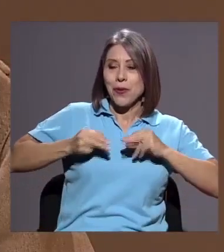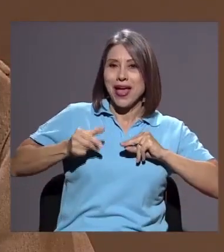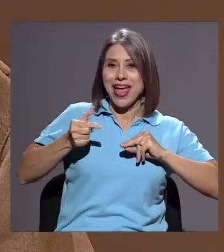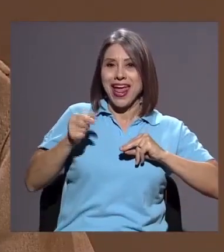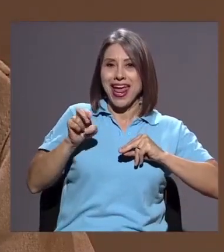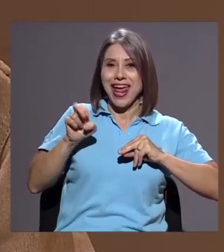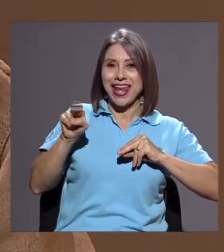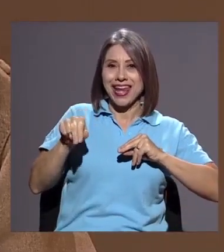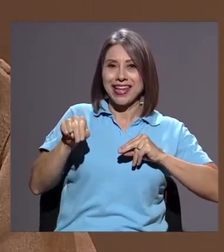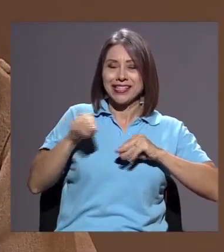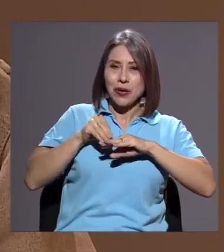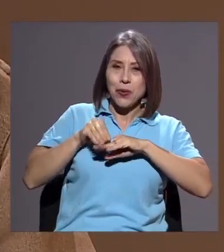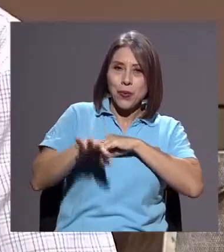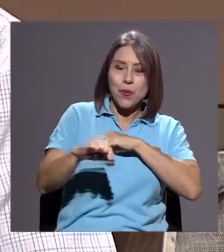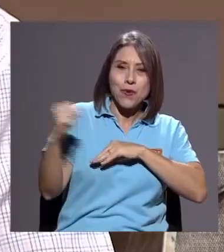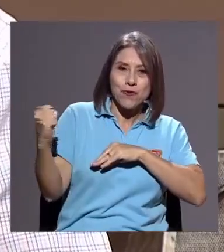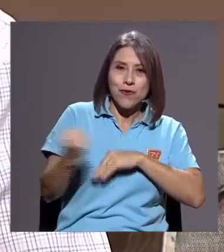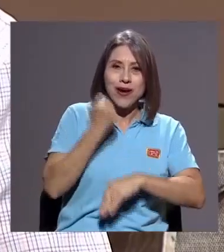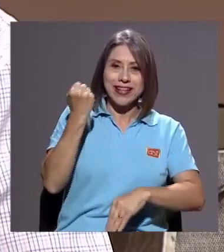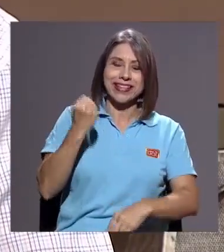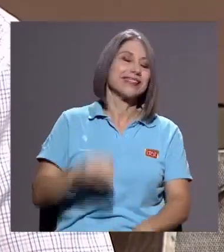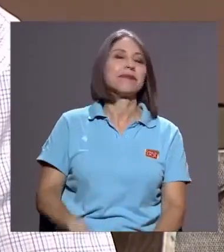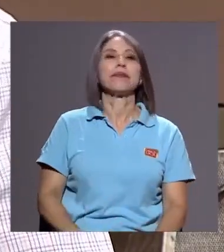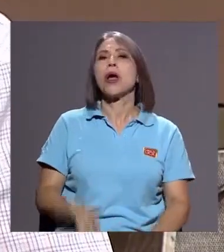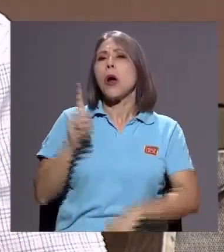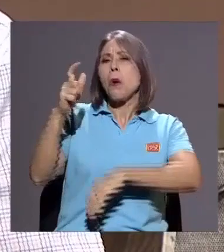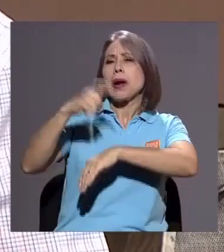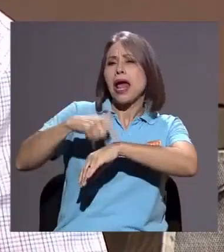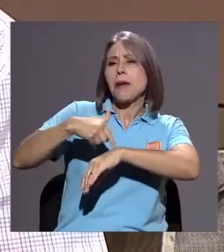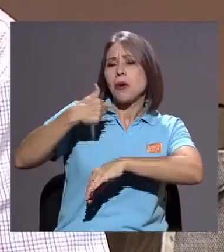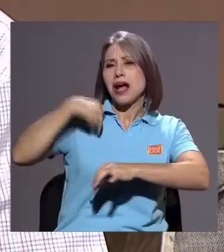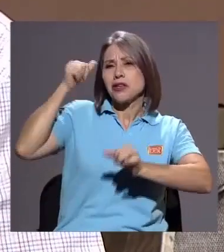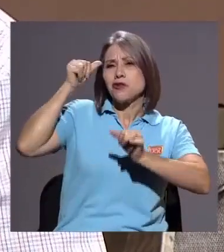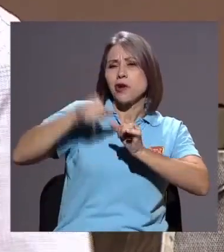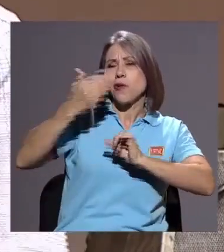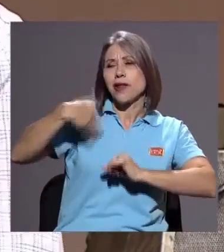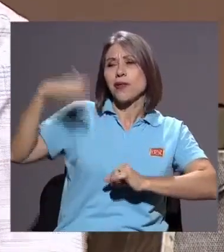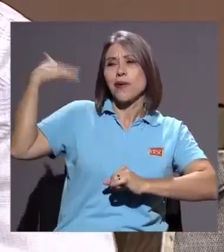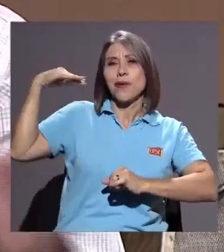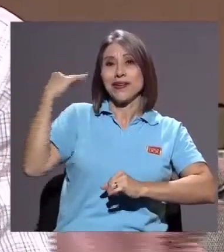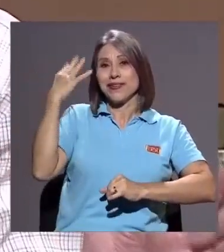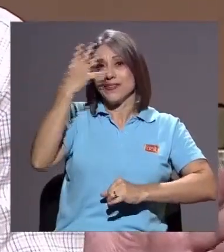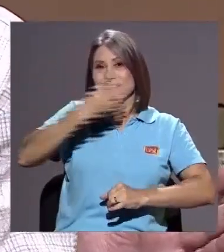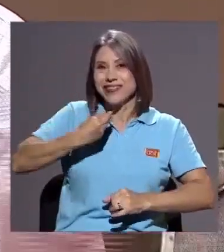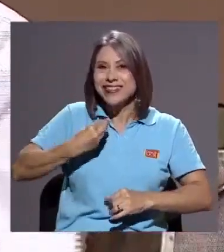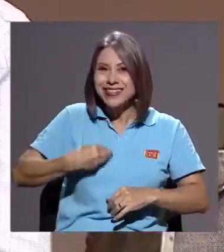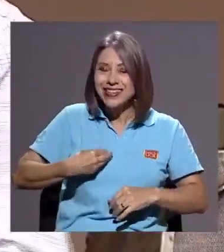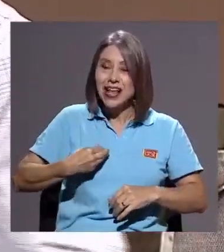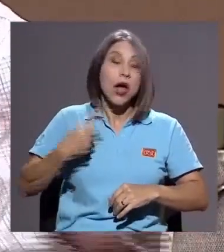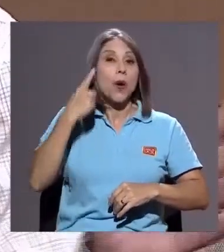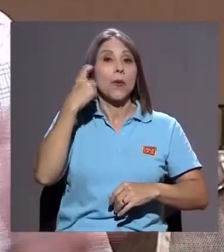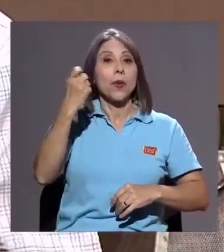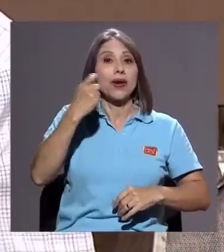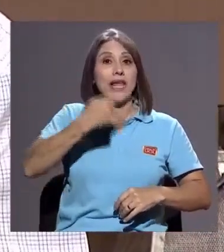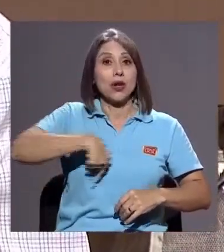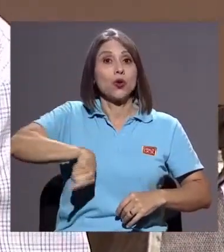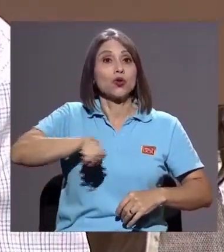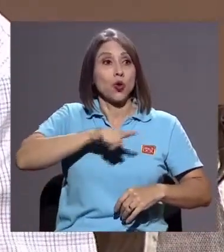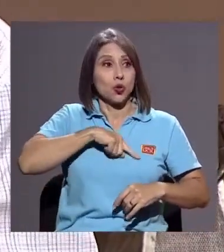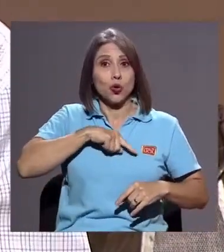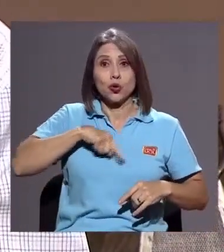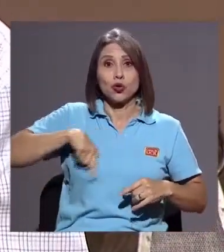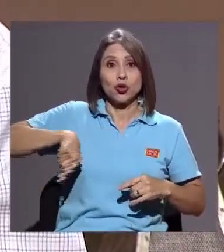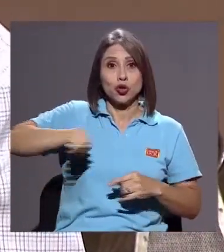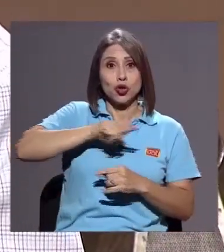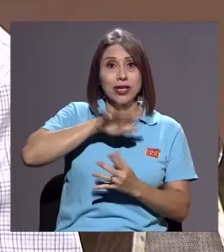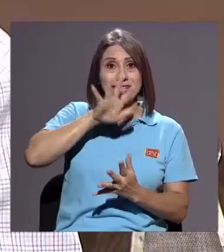son muy fuertes, ¿verdad? Hubo una época que yo recuerdo como muy grata, cuando precisamente por esa diferencia de edades que teníamos entre nosotros